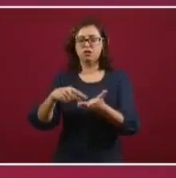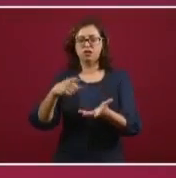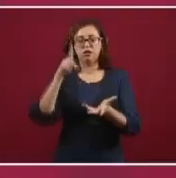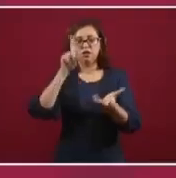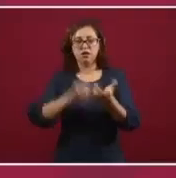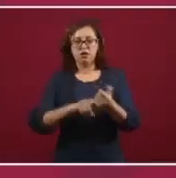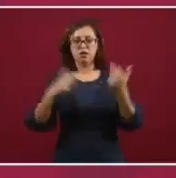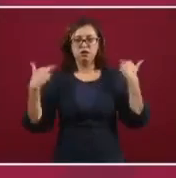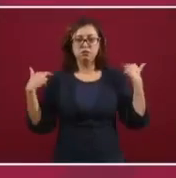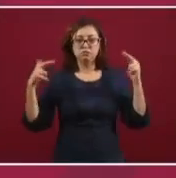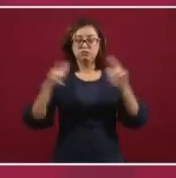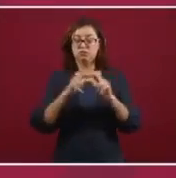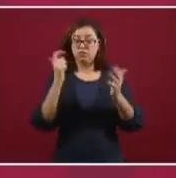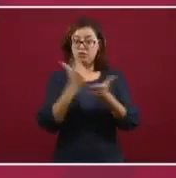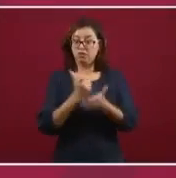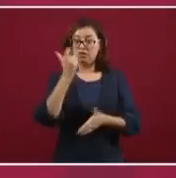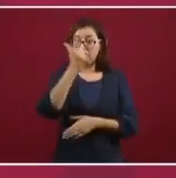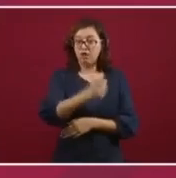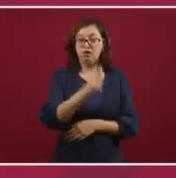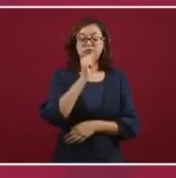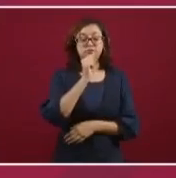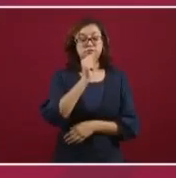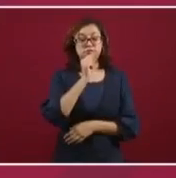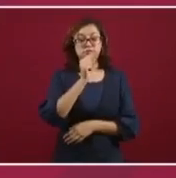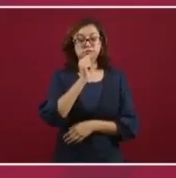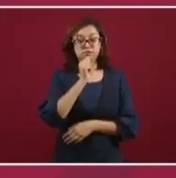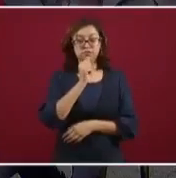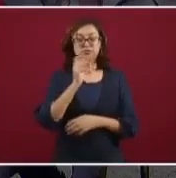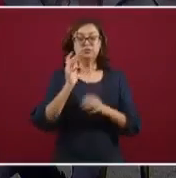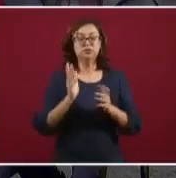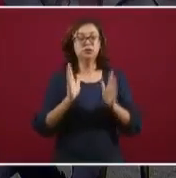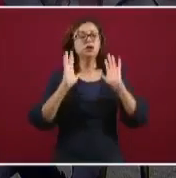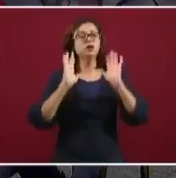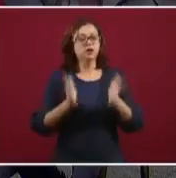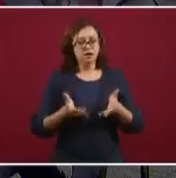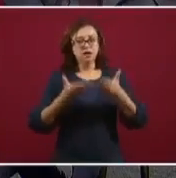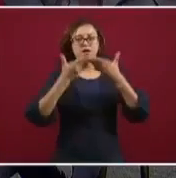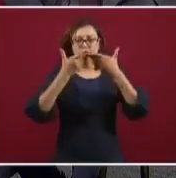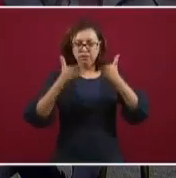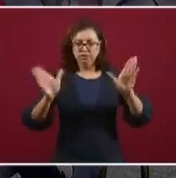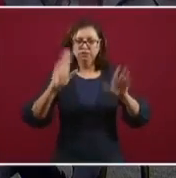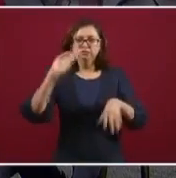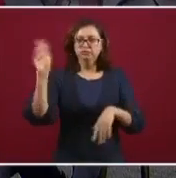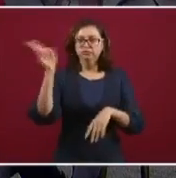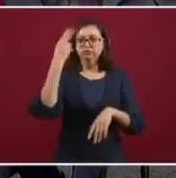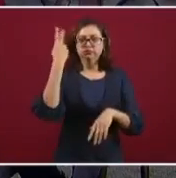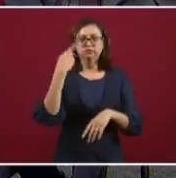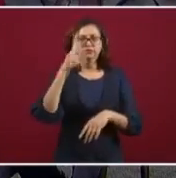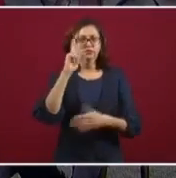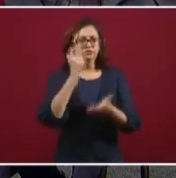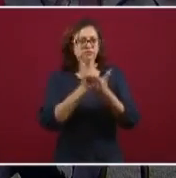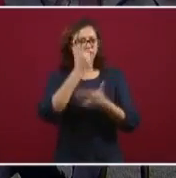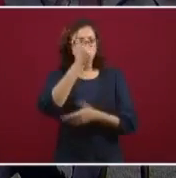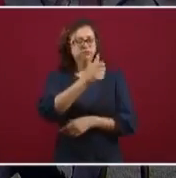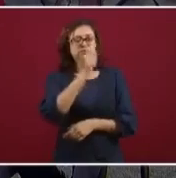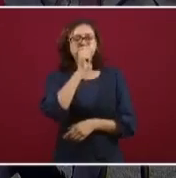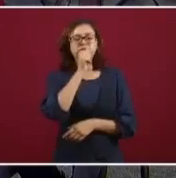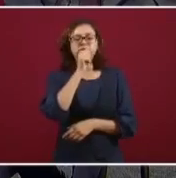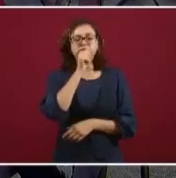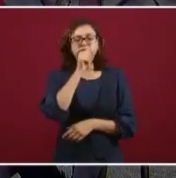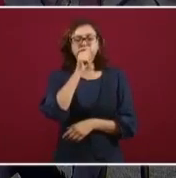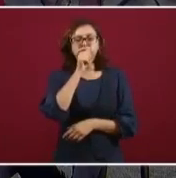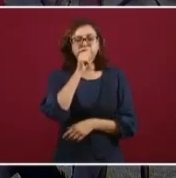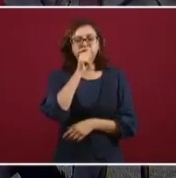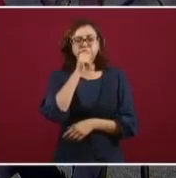maestros que no han cobrado. Ya se abrió la universidad, pero todavía no les ha llegado el pago a